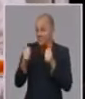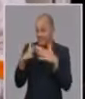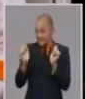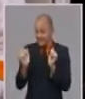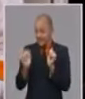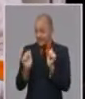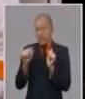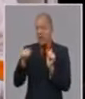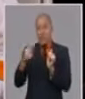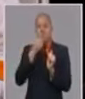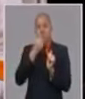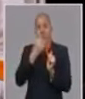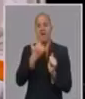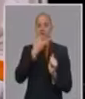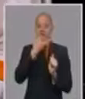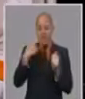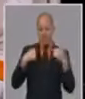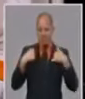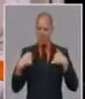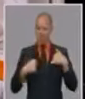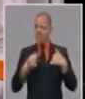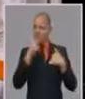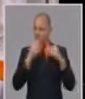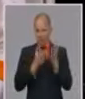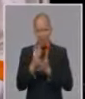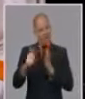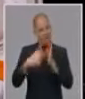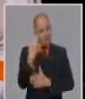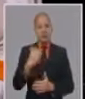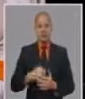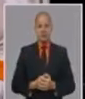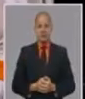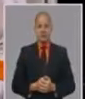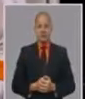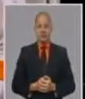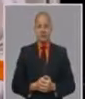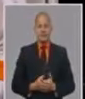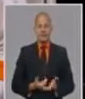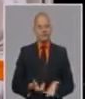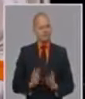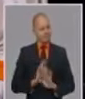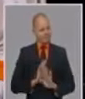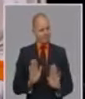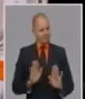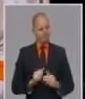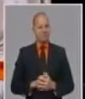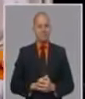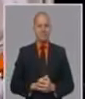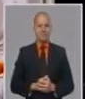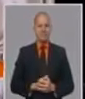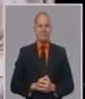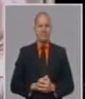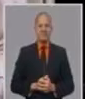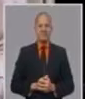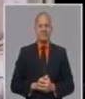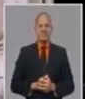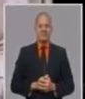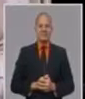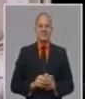está claro con lo que se habló en esta mesa que las secuelas o las